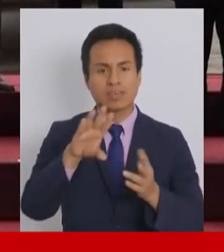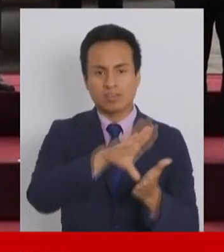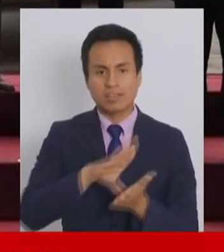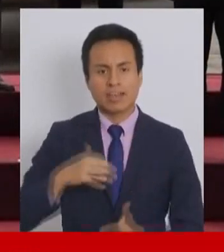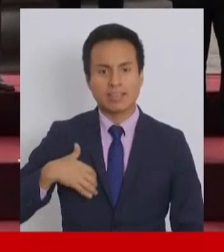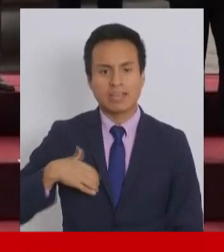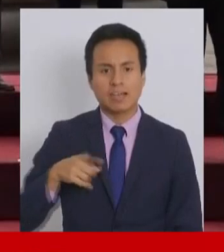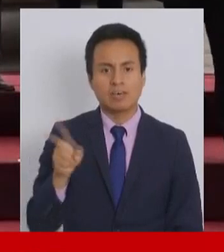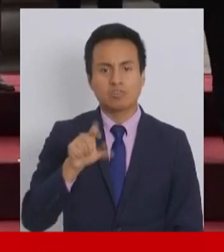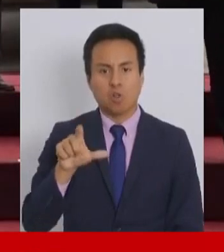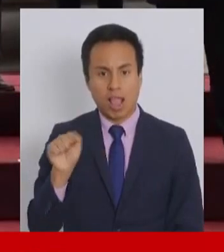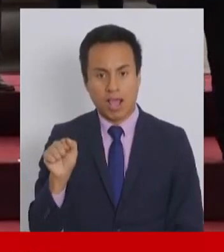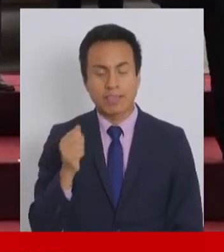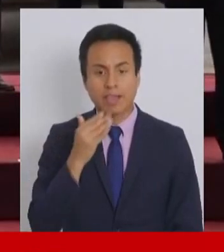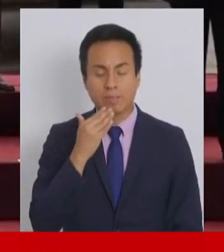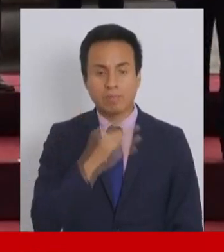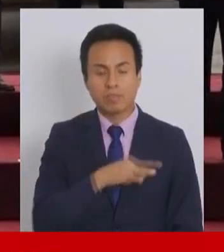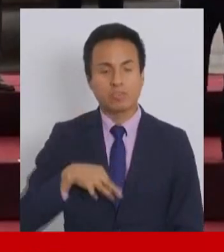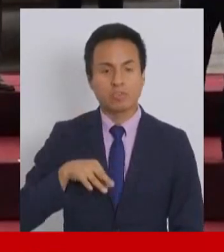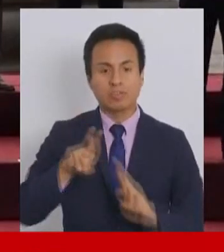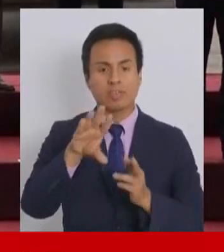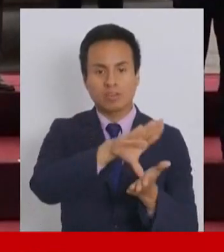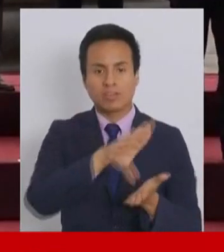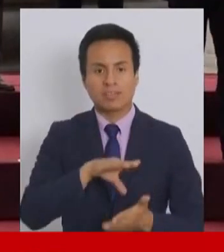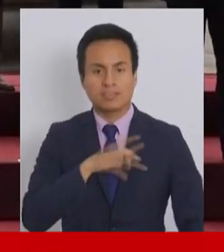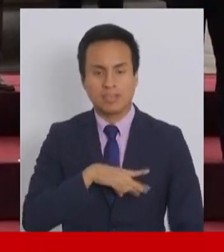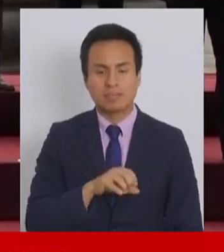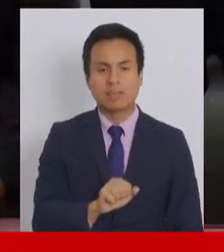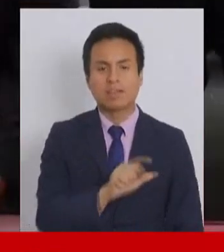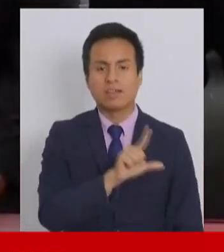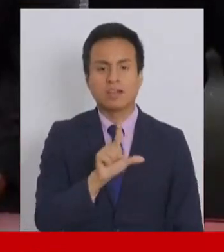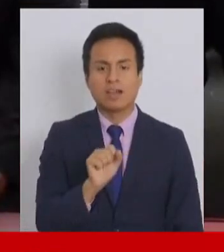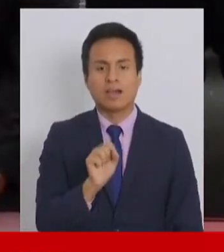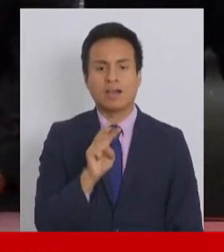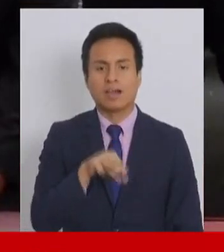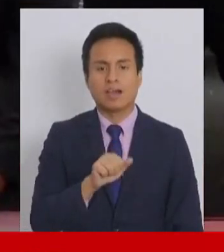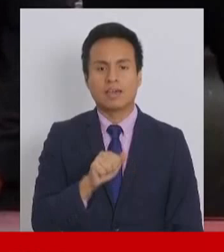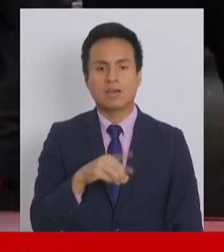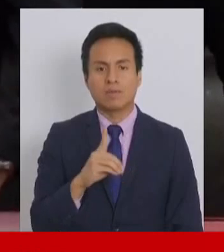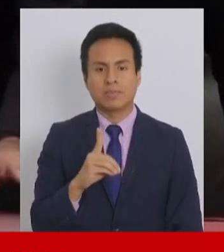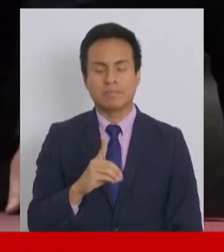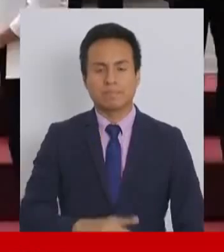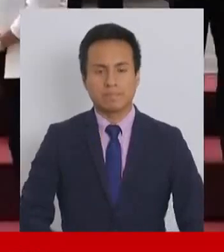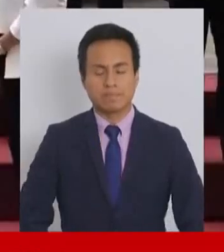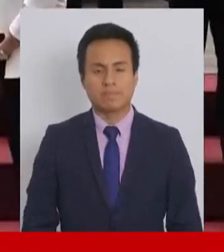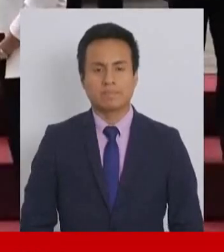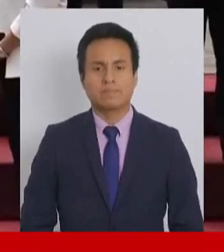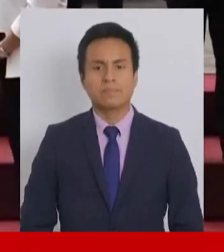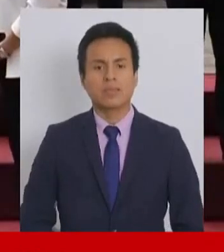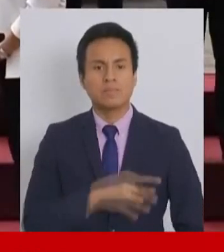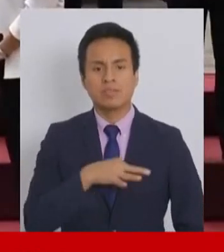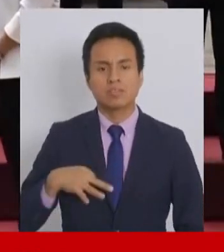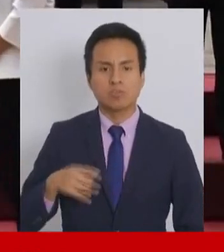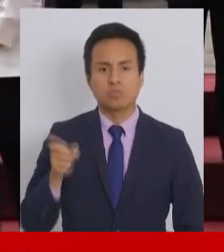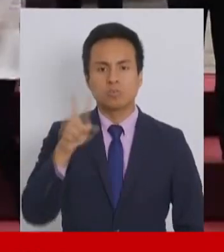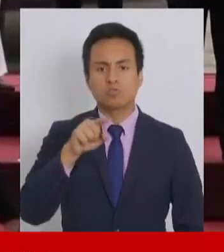señor Felipe Solá, y el ministro de Relaciones Exteriores de Chile, señor Andrés Alamán. Ministro Solá,